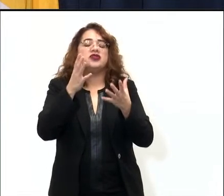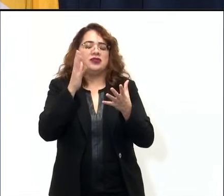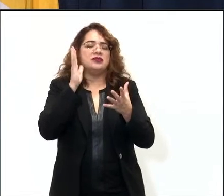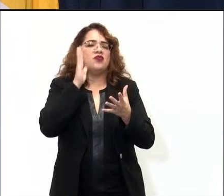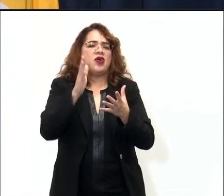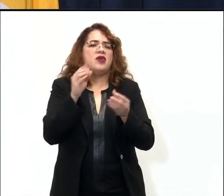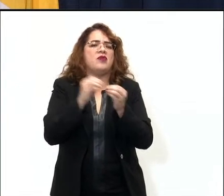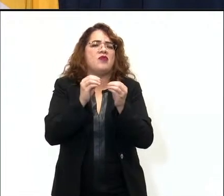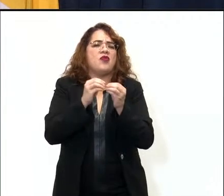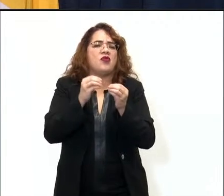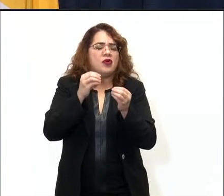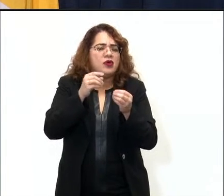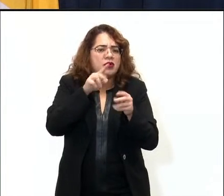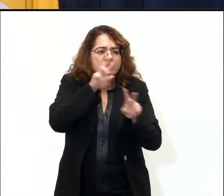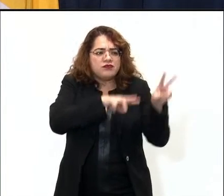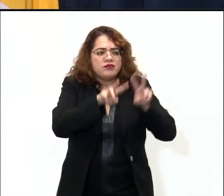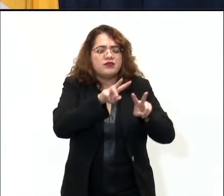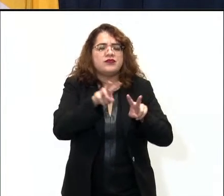viene.